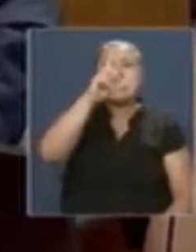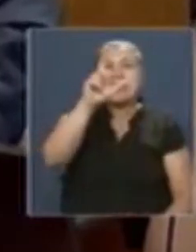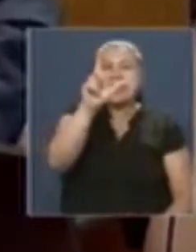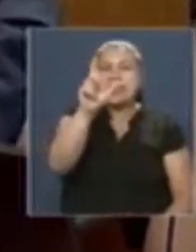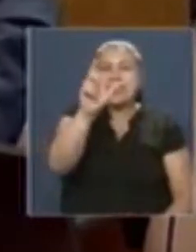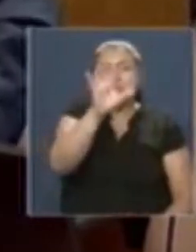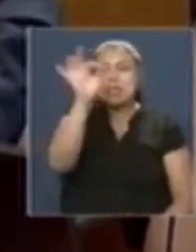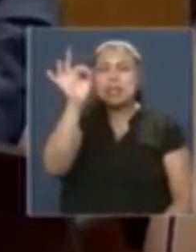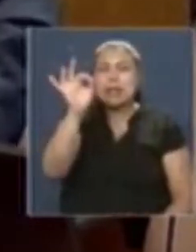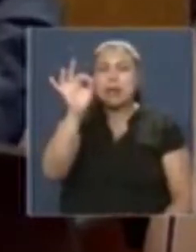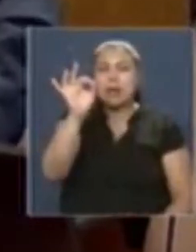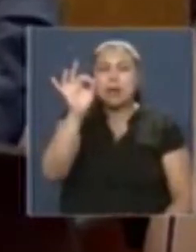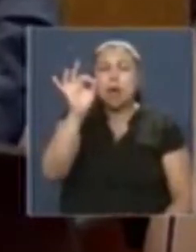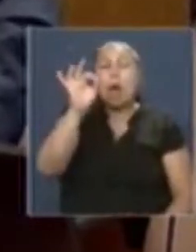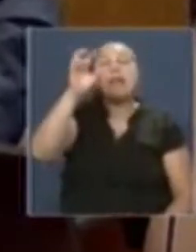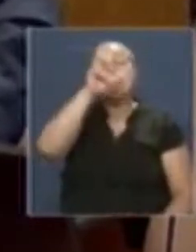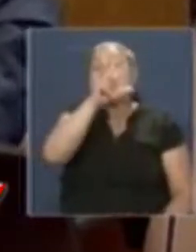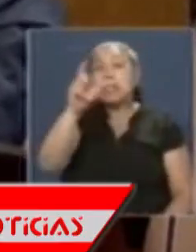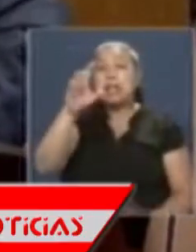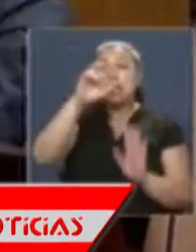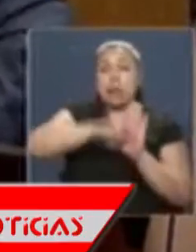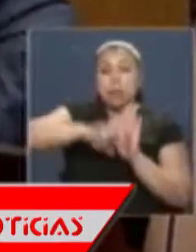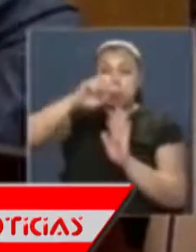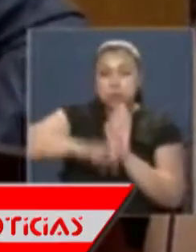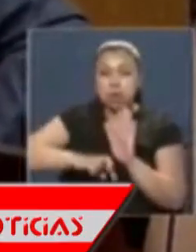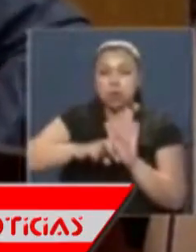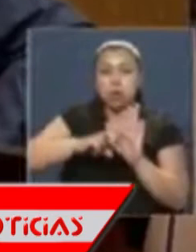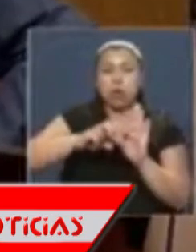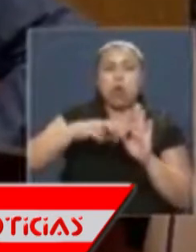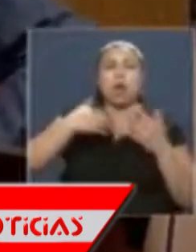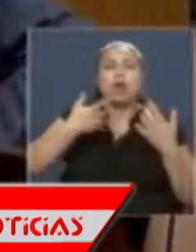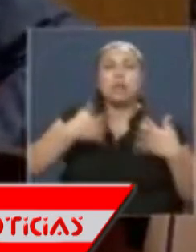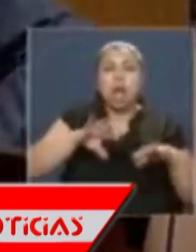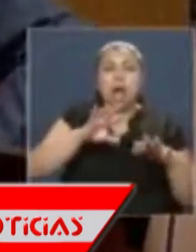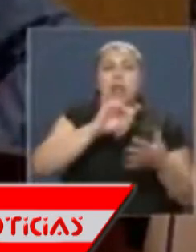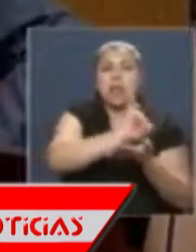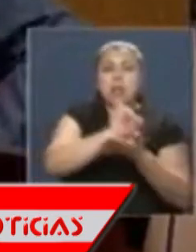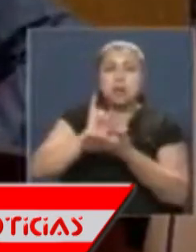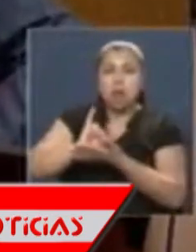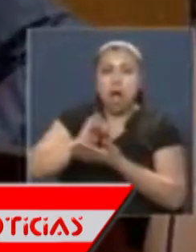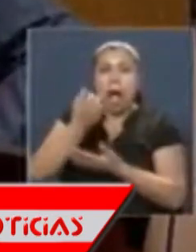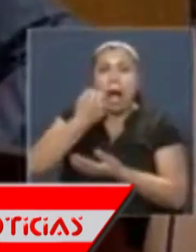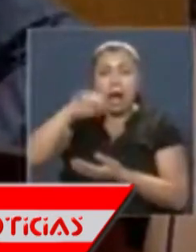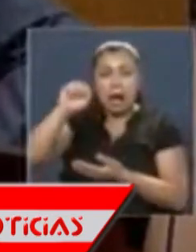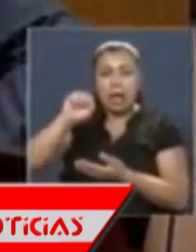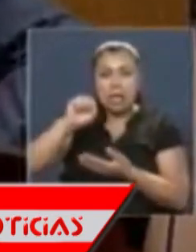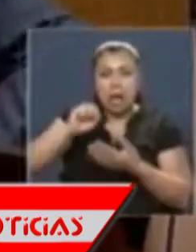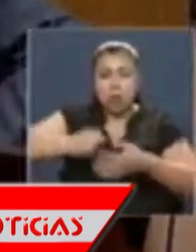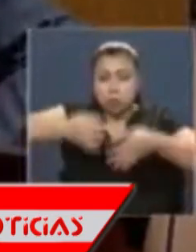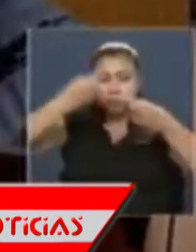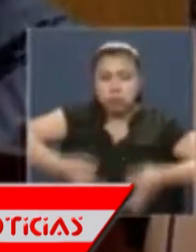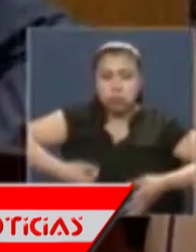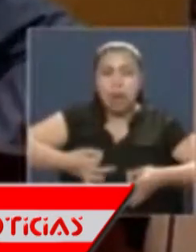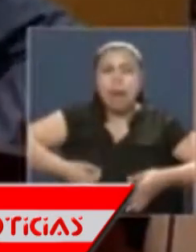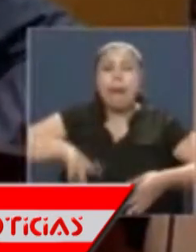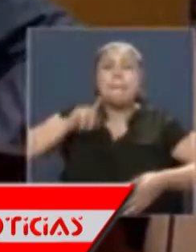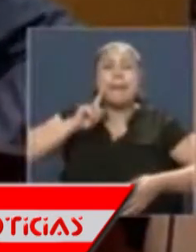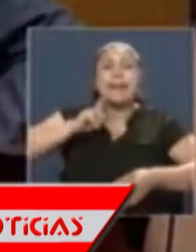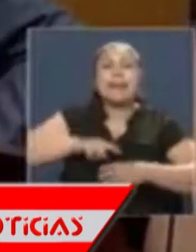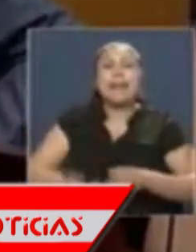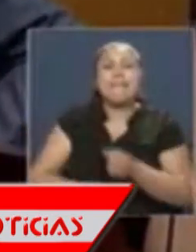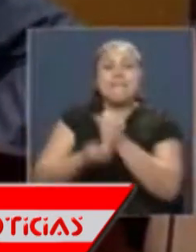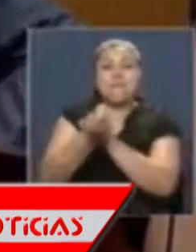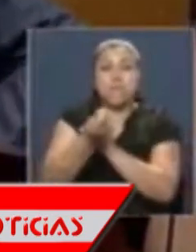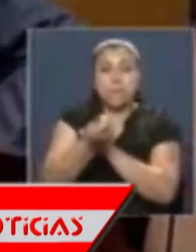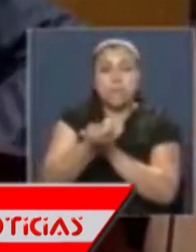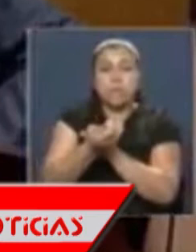evaluaciones de más de 70 proyectos de organizaciones que habían ganado su proyecto legítimamente que tenían evaluación para tener financiamiento y a